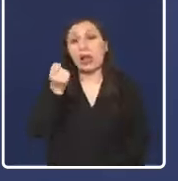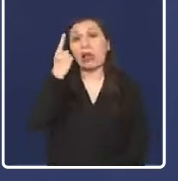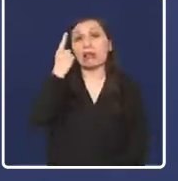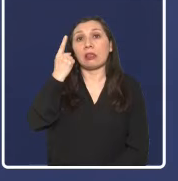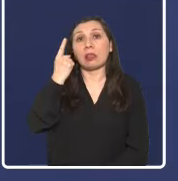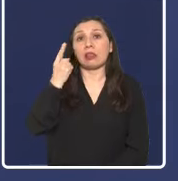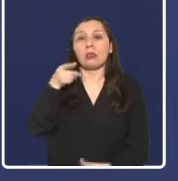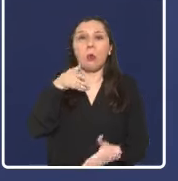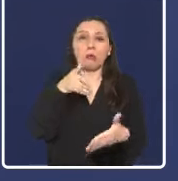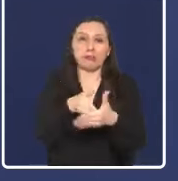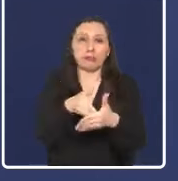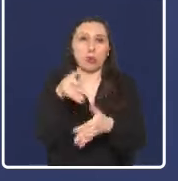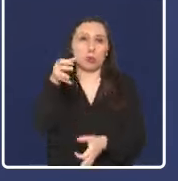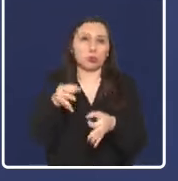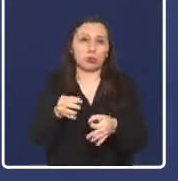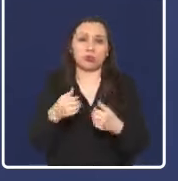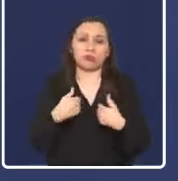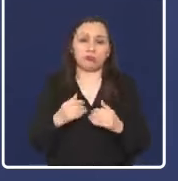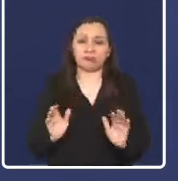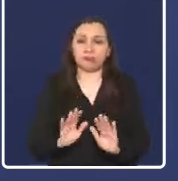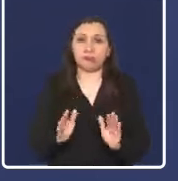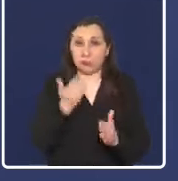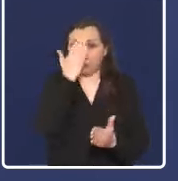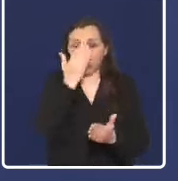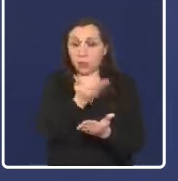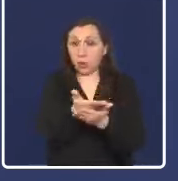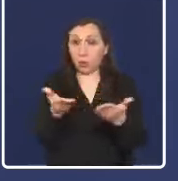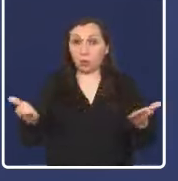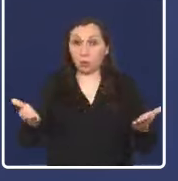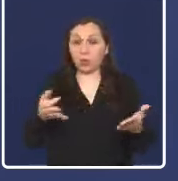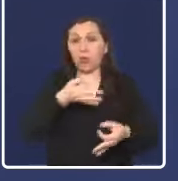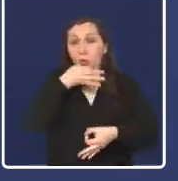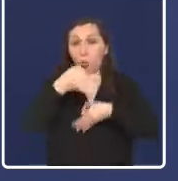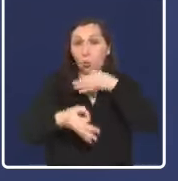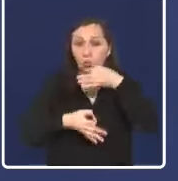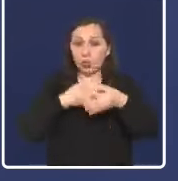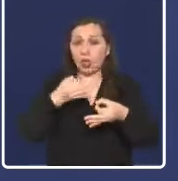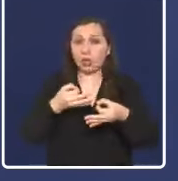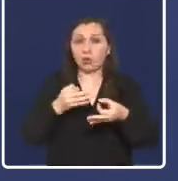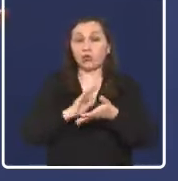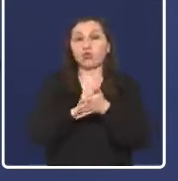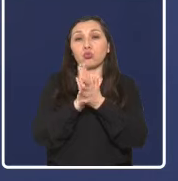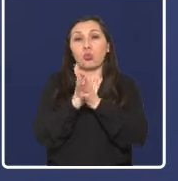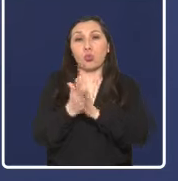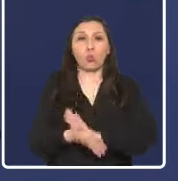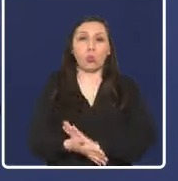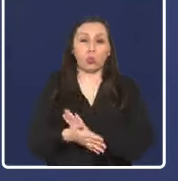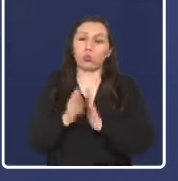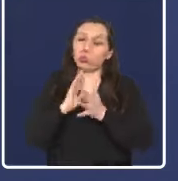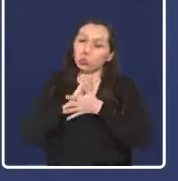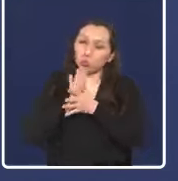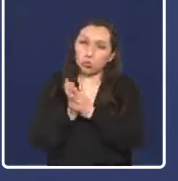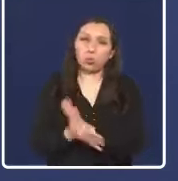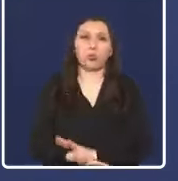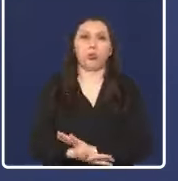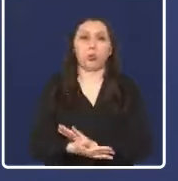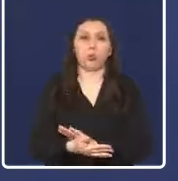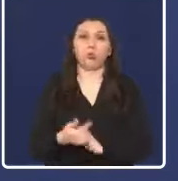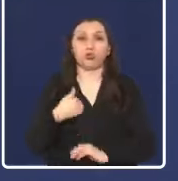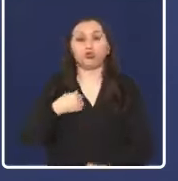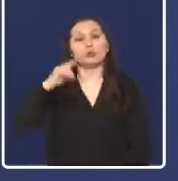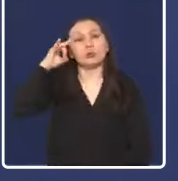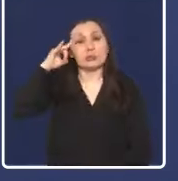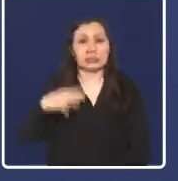entenderse como obstrucción a la justicia. Yo acá frente a ustedes le estoy contando todo lo que está